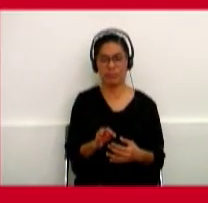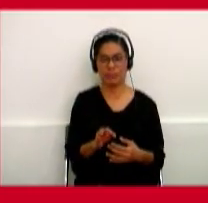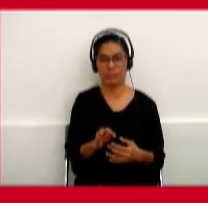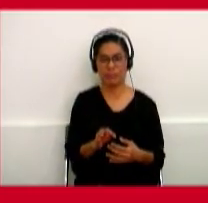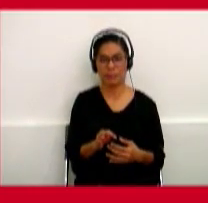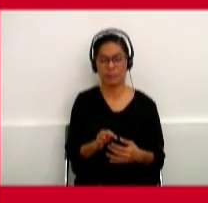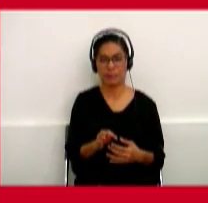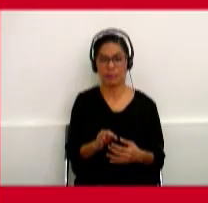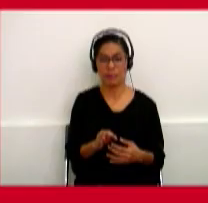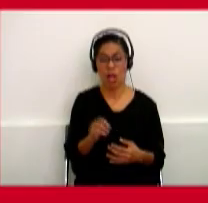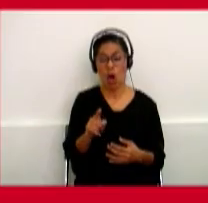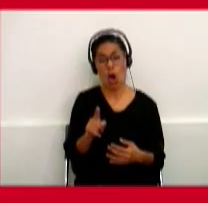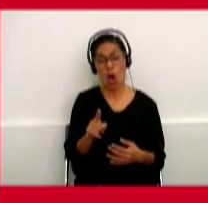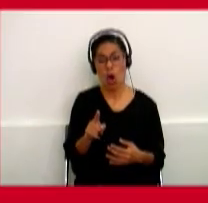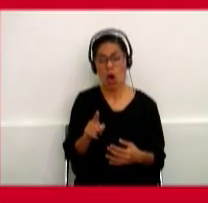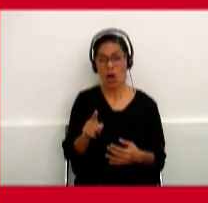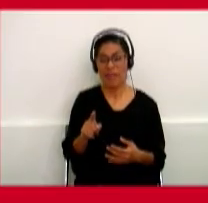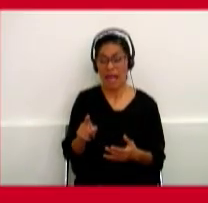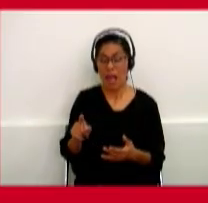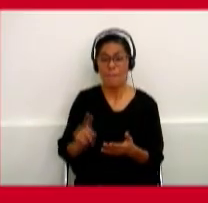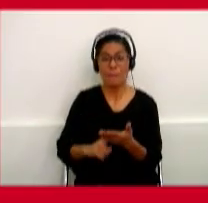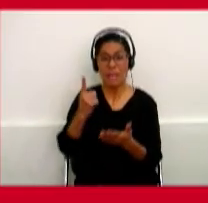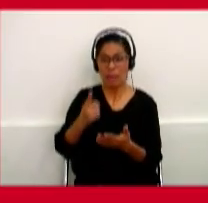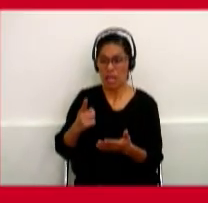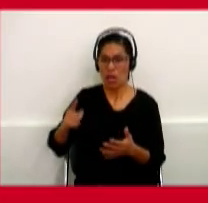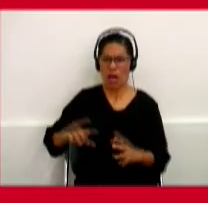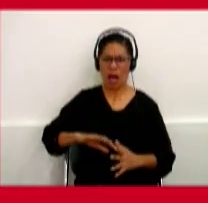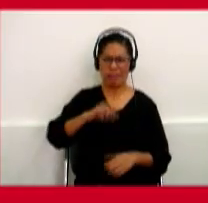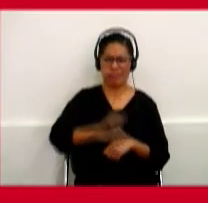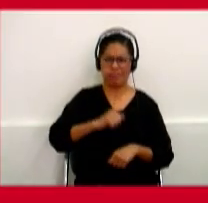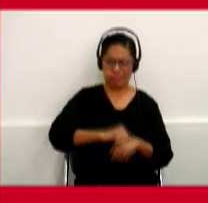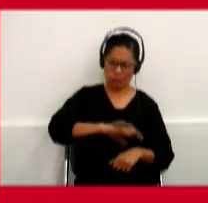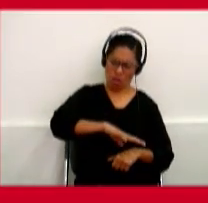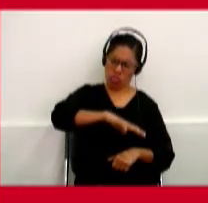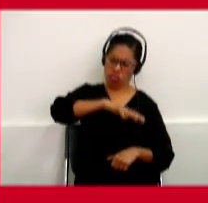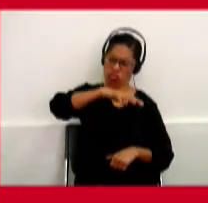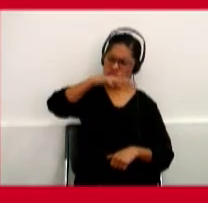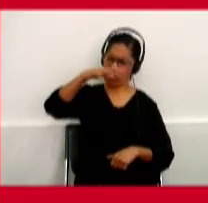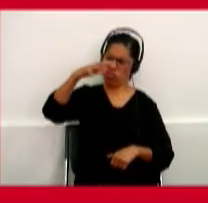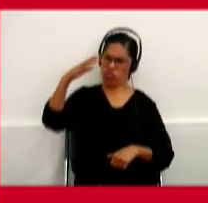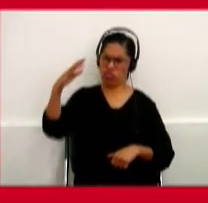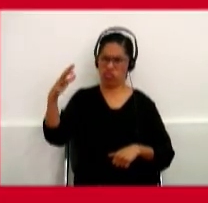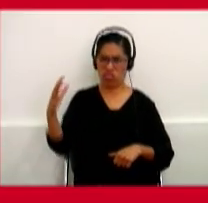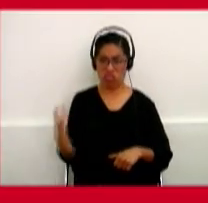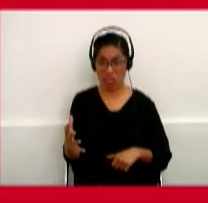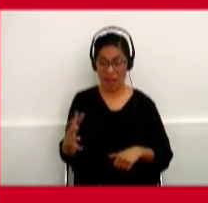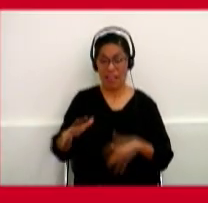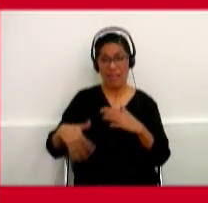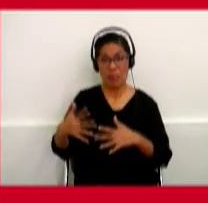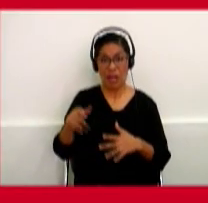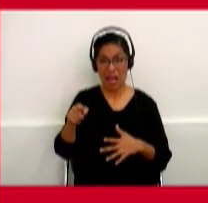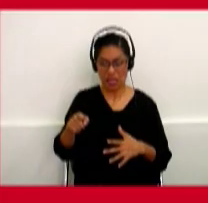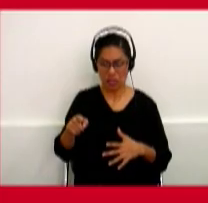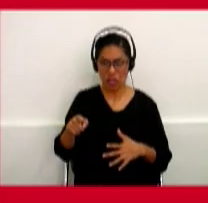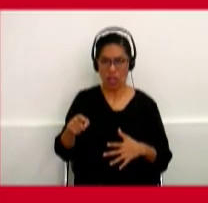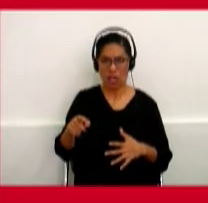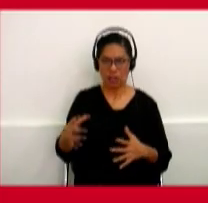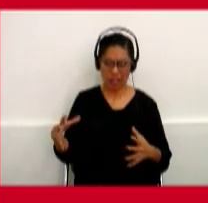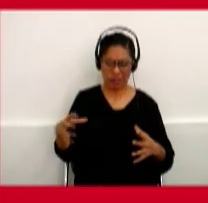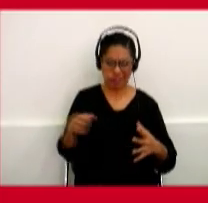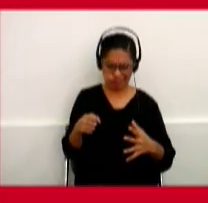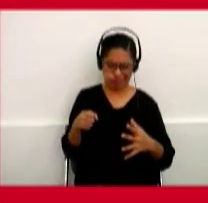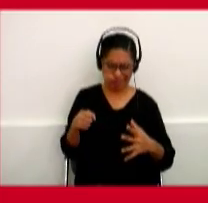las chancadoras primarias, ¿no? Con rocas muy grandes que atascan las chancadoras y que hace que las operaciones tengan que parar. Entonces